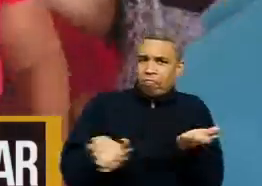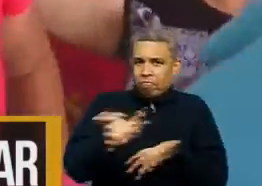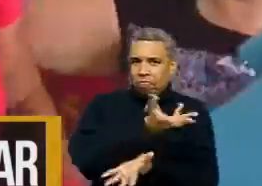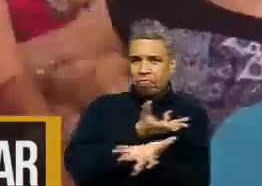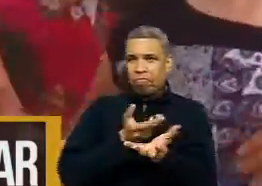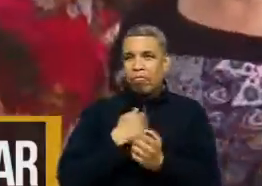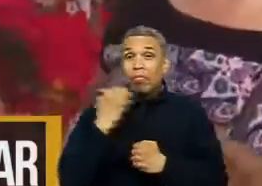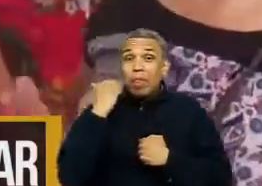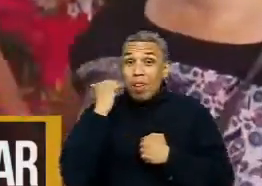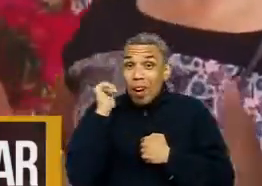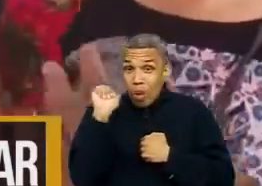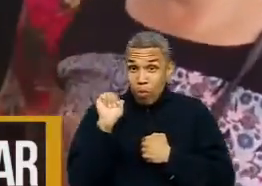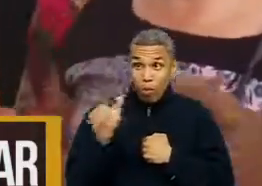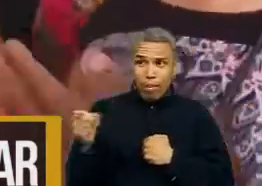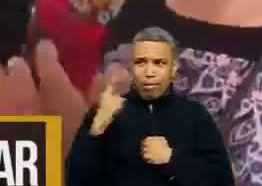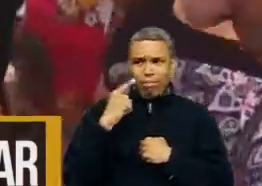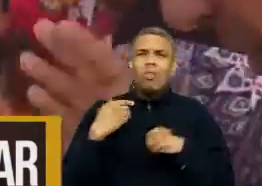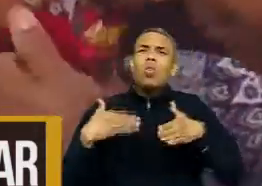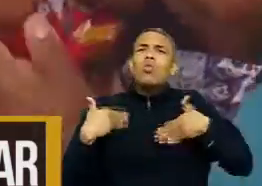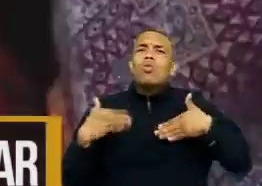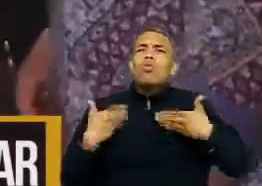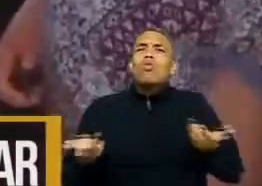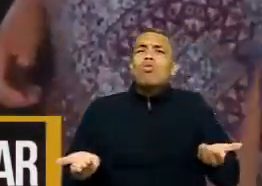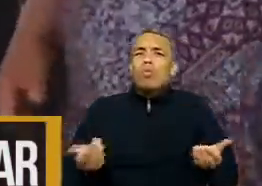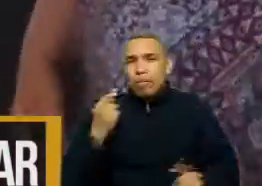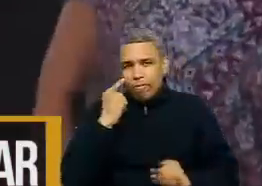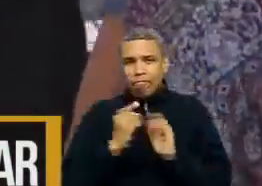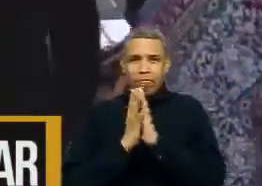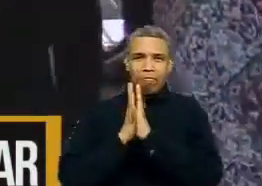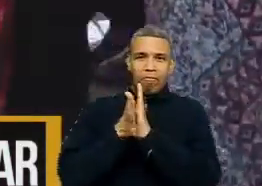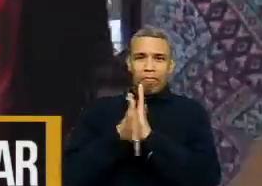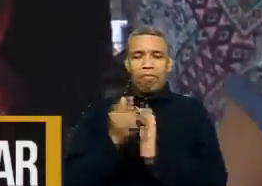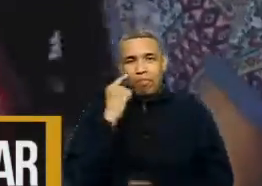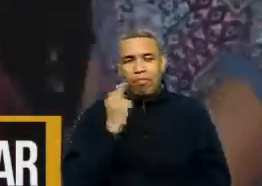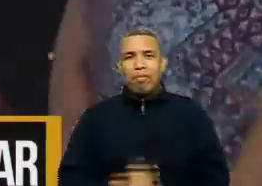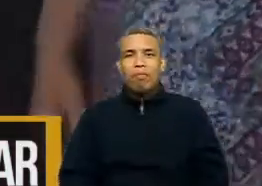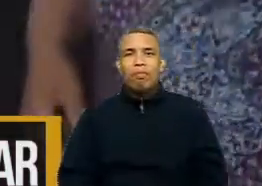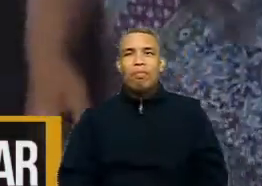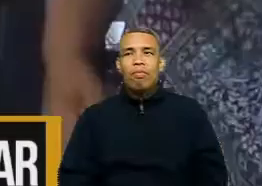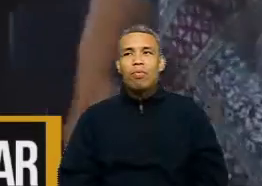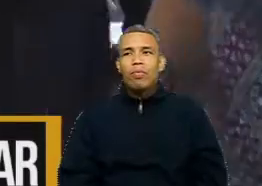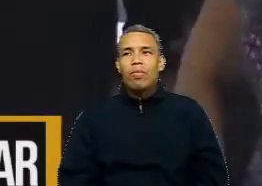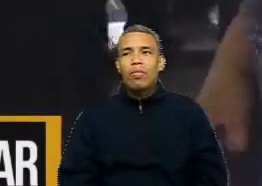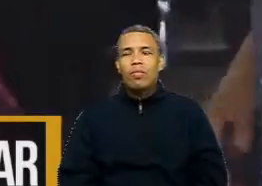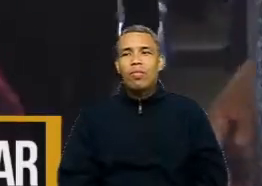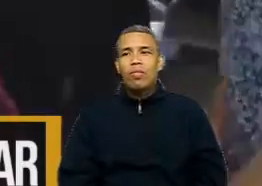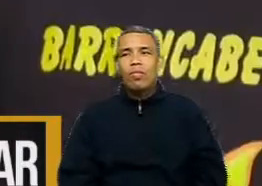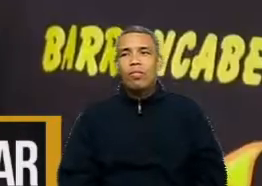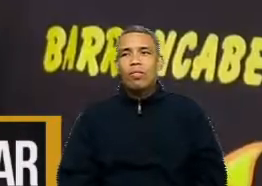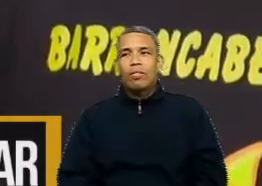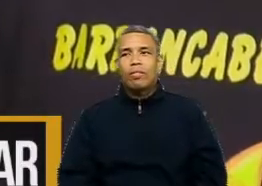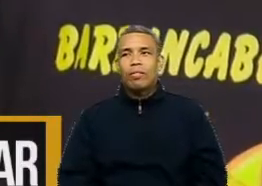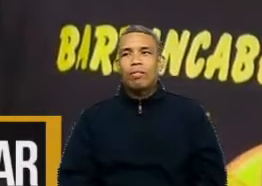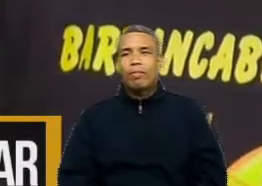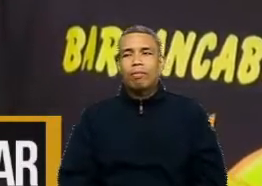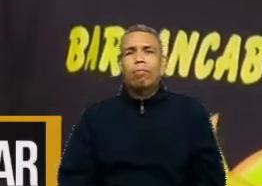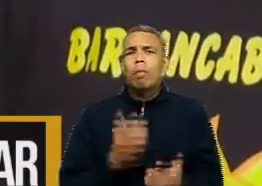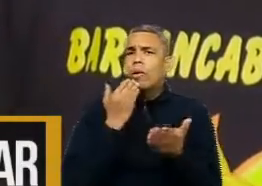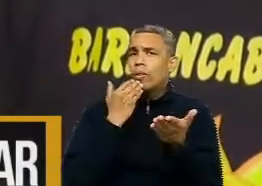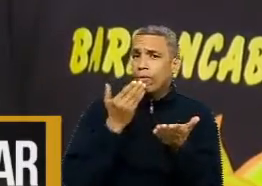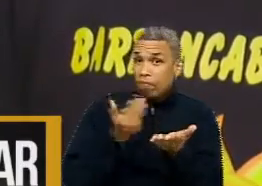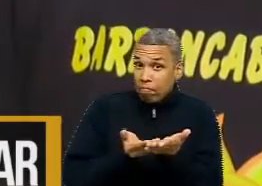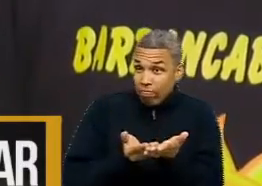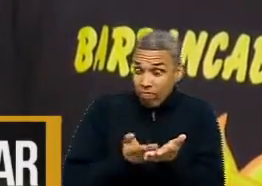mujeres también han expresado su alegría de esta Fiesta de Reyes que cada año tiene lugar en esta sede campestre. Bueno, y agradecerle a los organizadores por